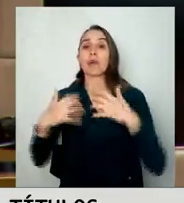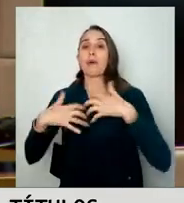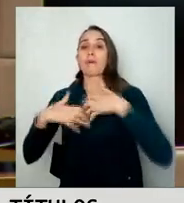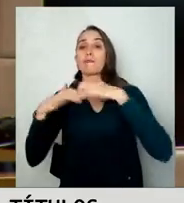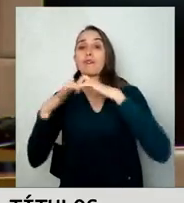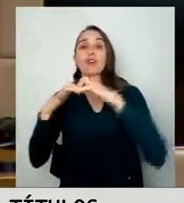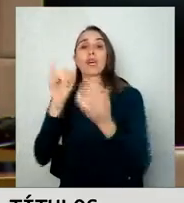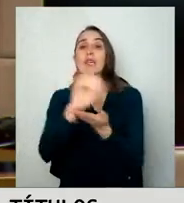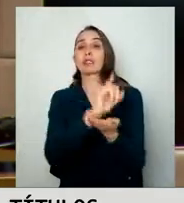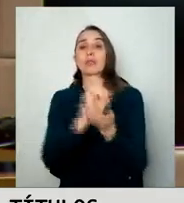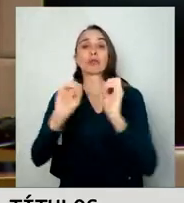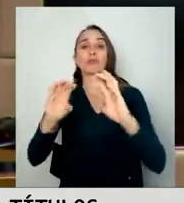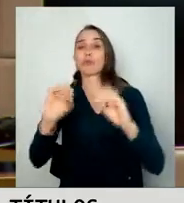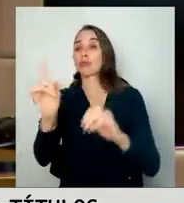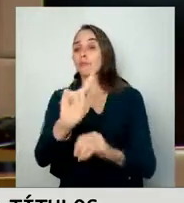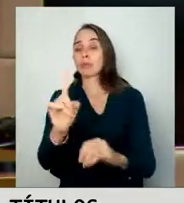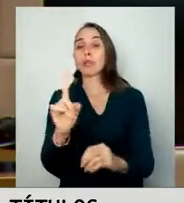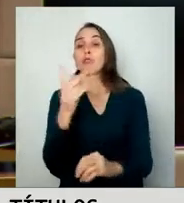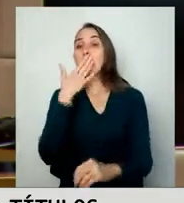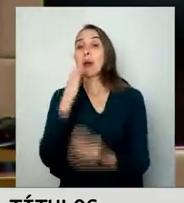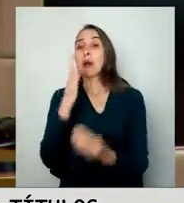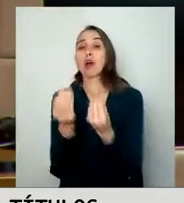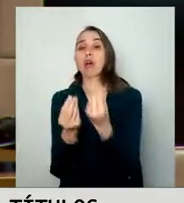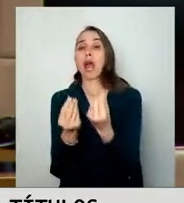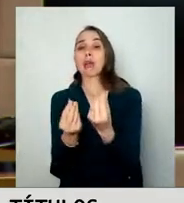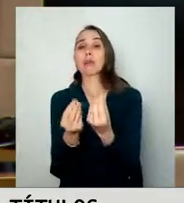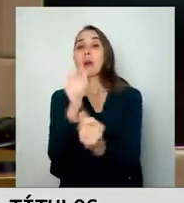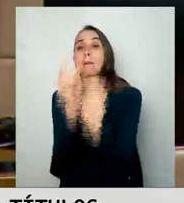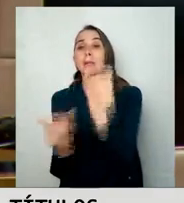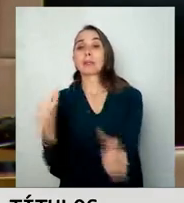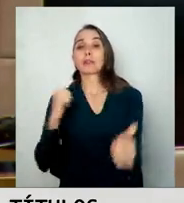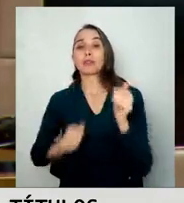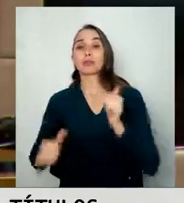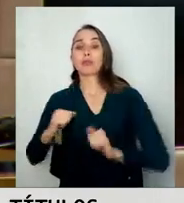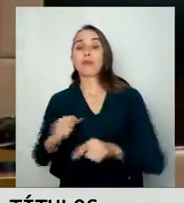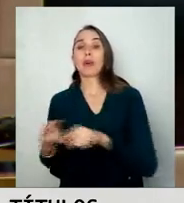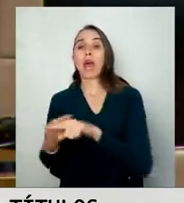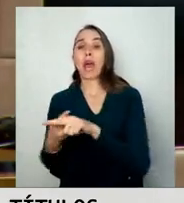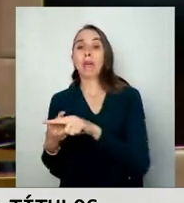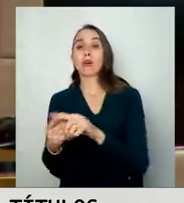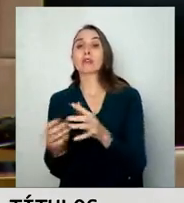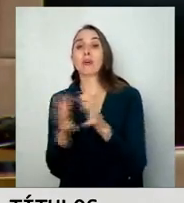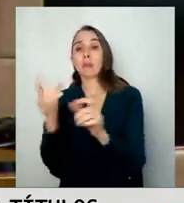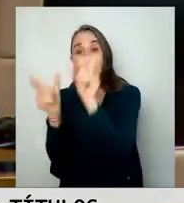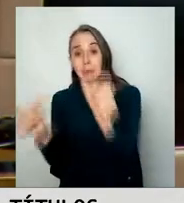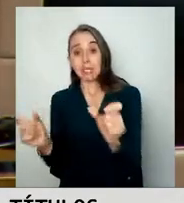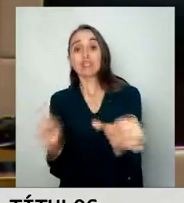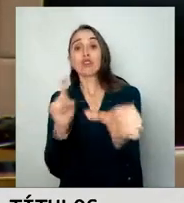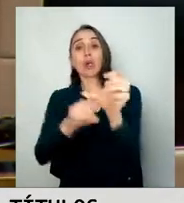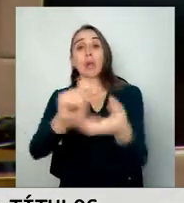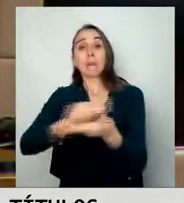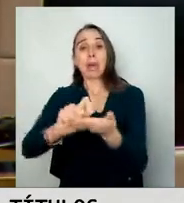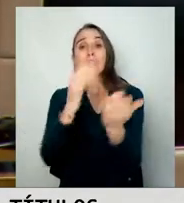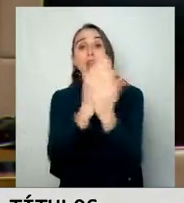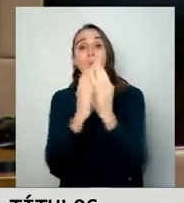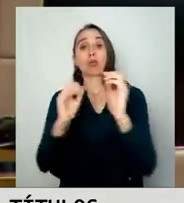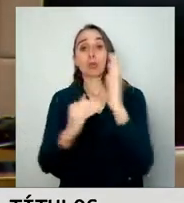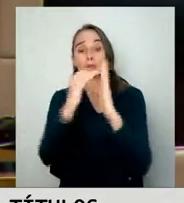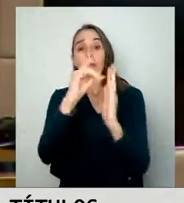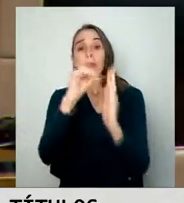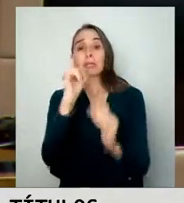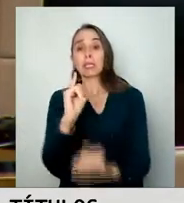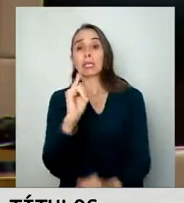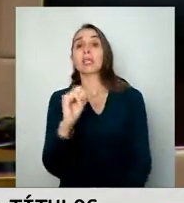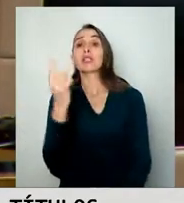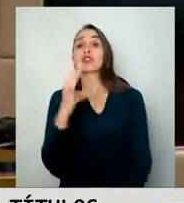educativas no mejora la calidad y las personas sufren los abusos ha aumentado la matrícula sí pero a qué costo al costo de que solo ganen los